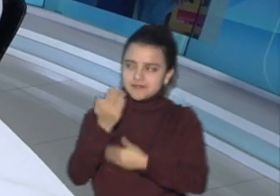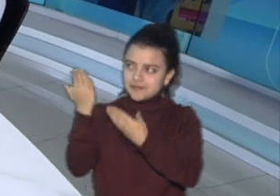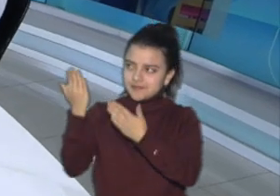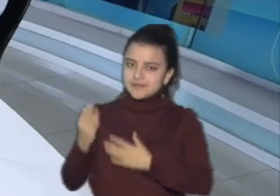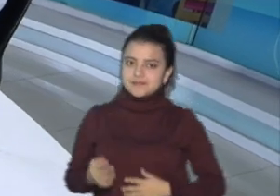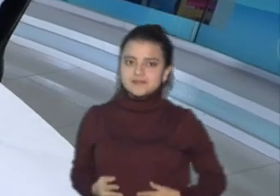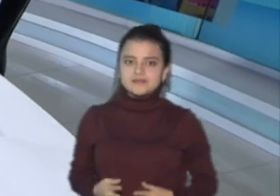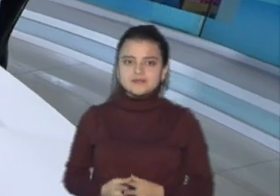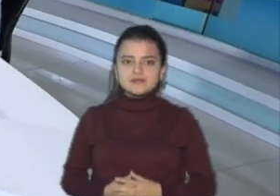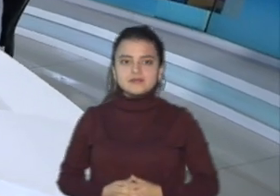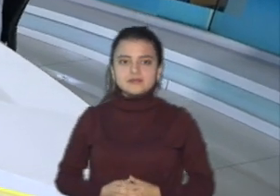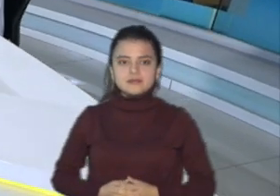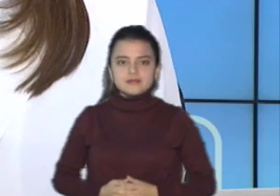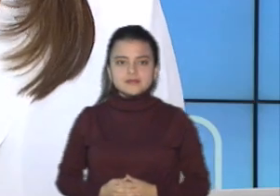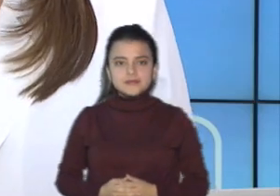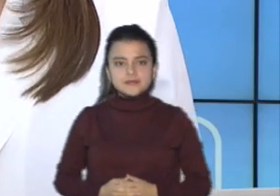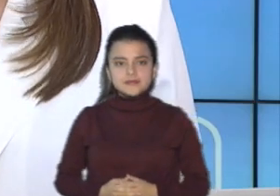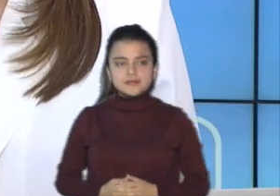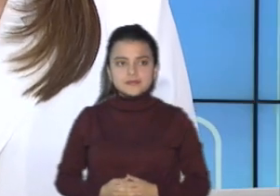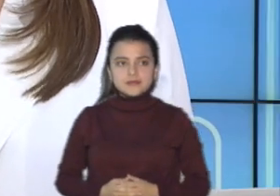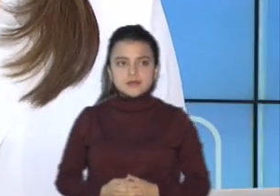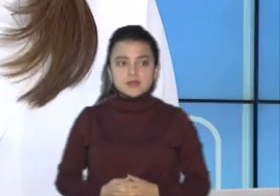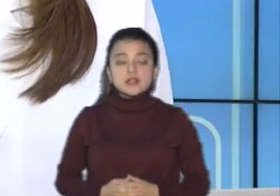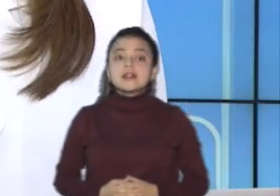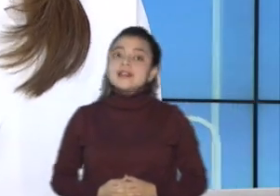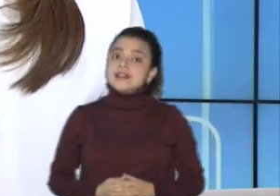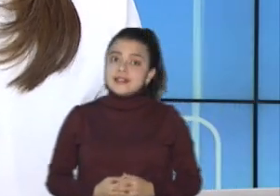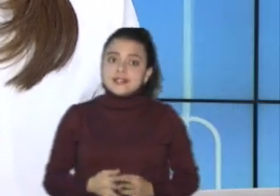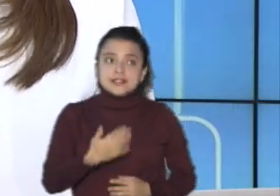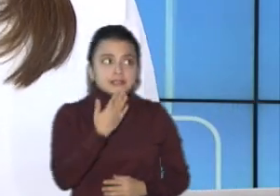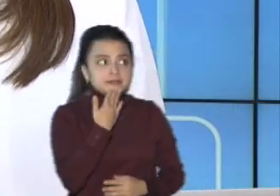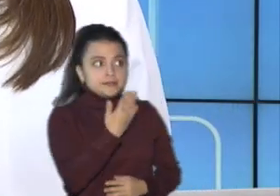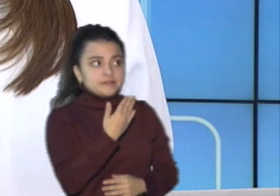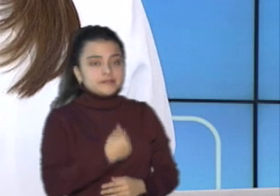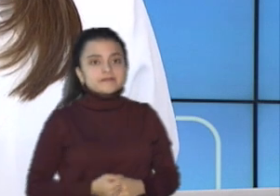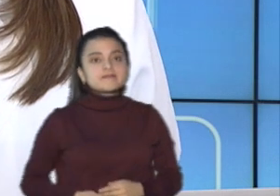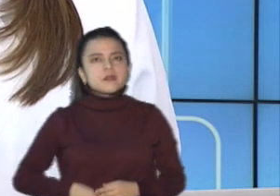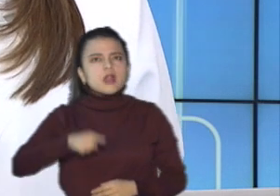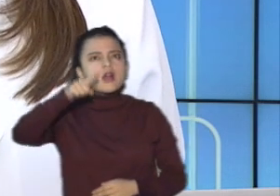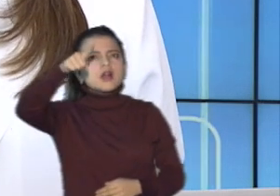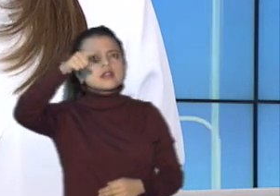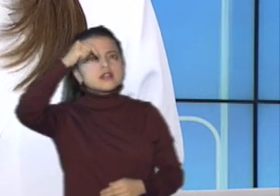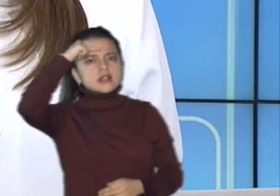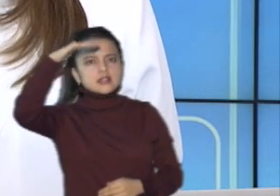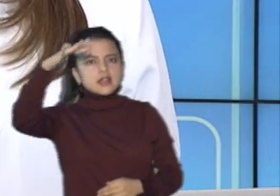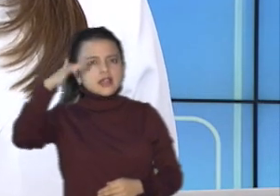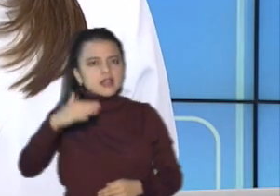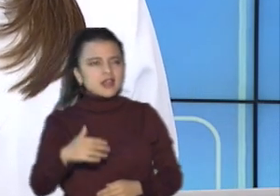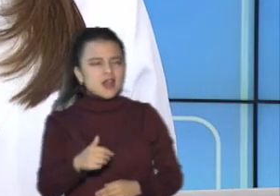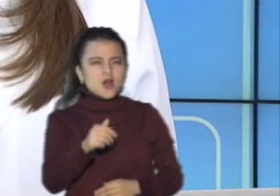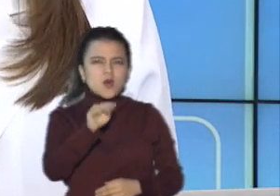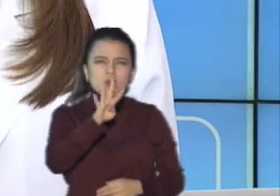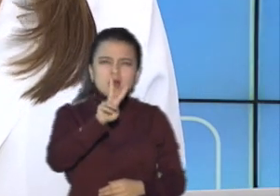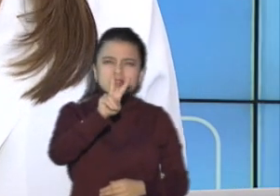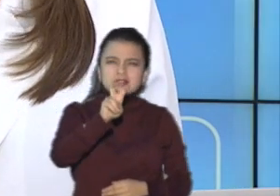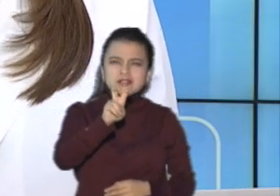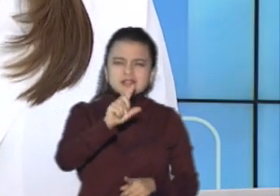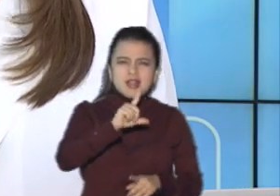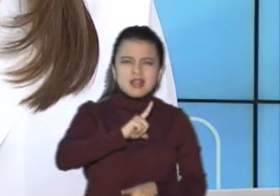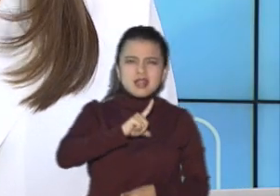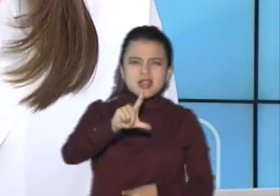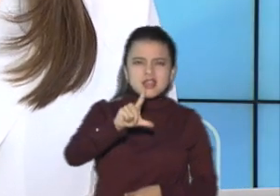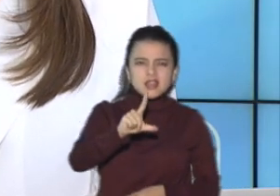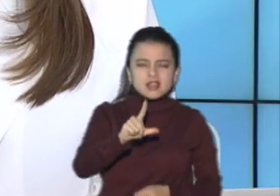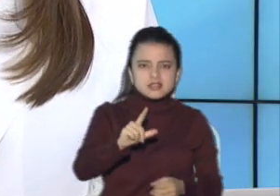con más en estudio. Luisa, muchas gracias. Y en Cartagena denuncian que 47 líderes comunales son víctimas de amenaza.